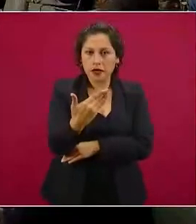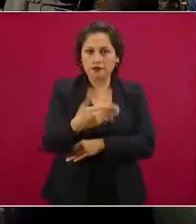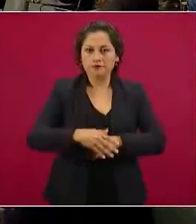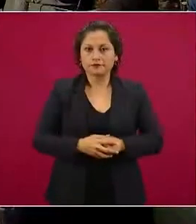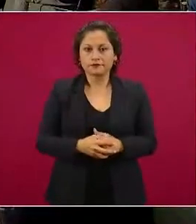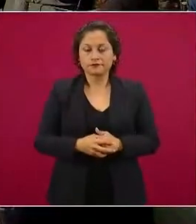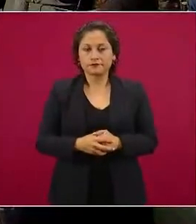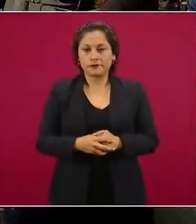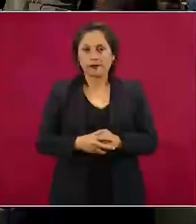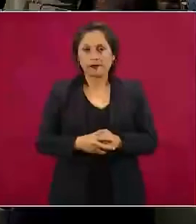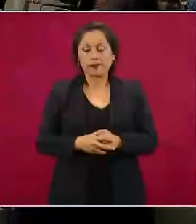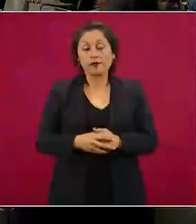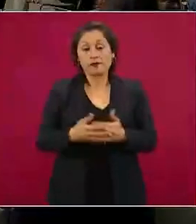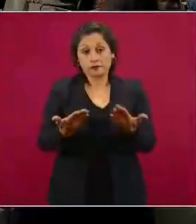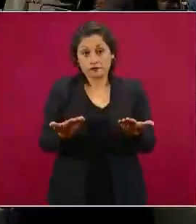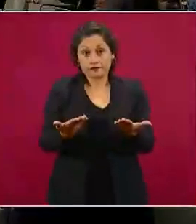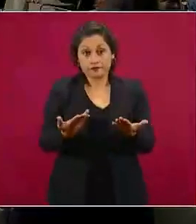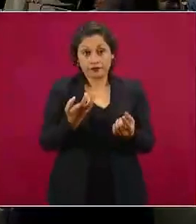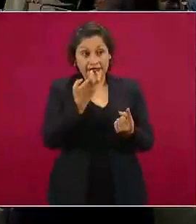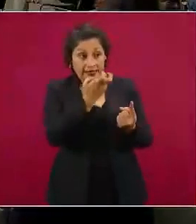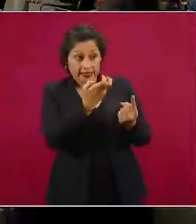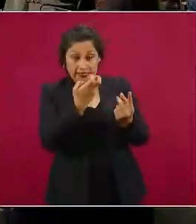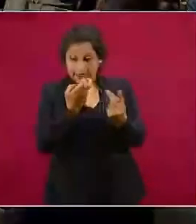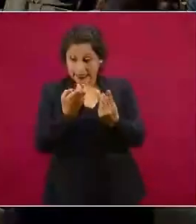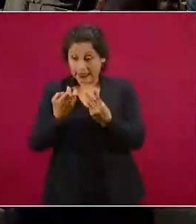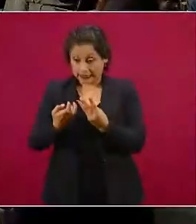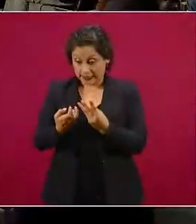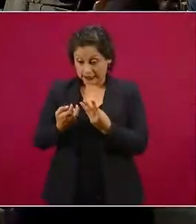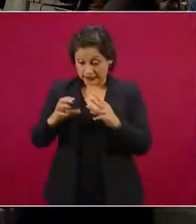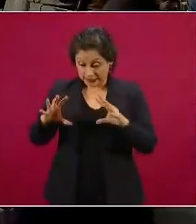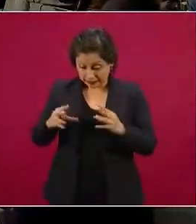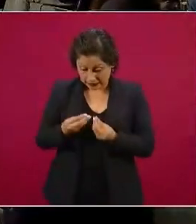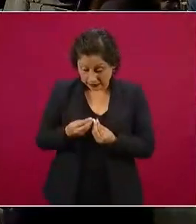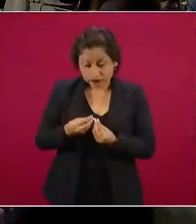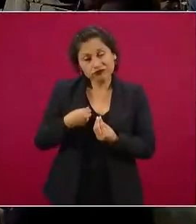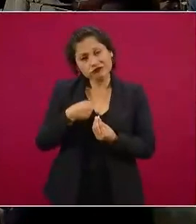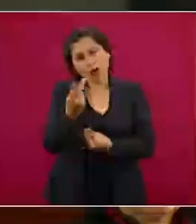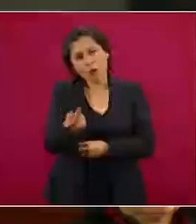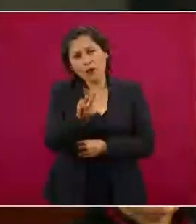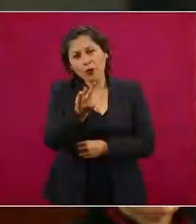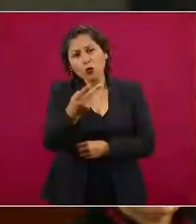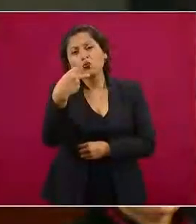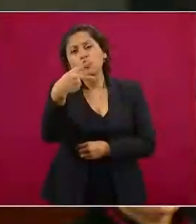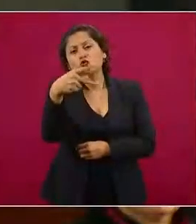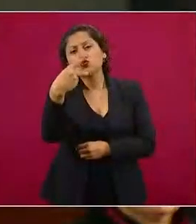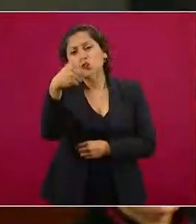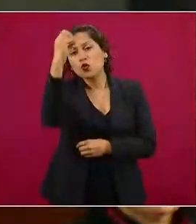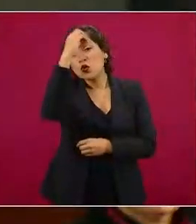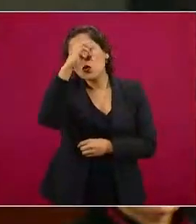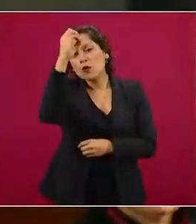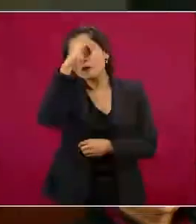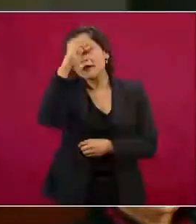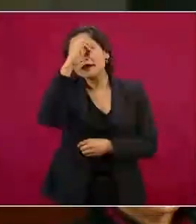Entonces, con esta información, señor presidente, yo le preguntaría, ¿qué opinaría usted de una segunda